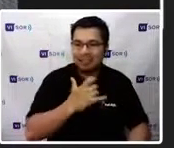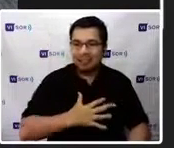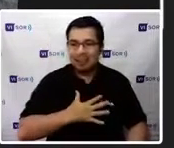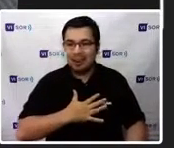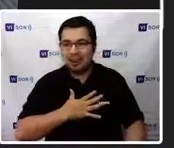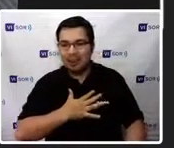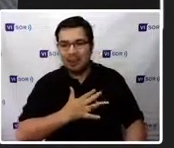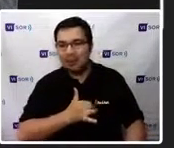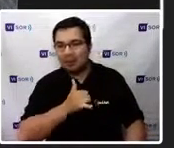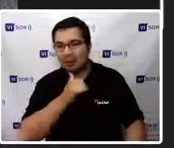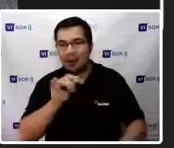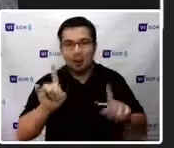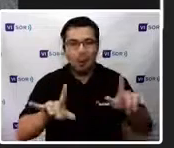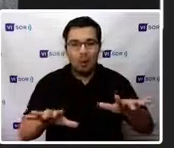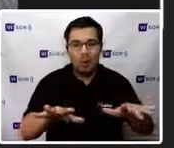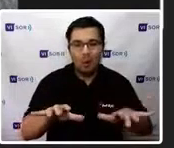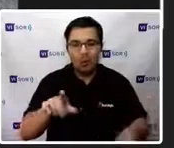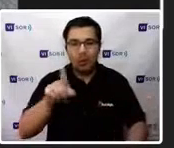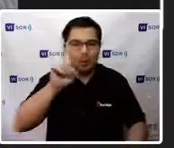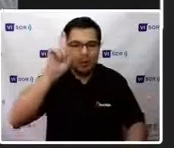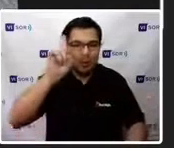acuerdes.